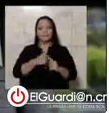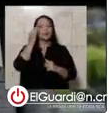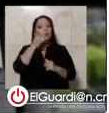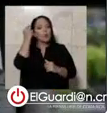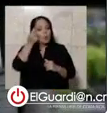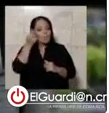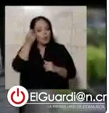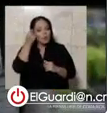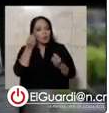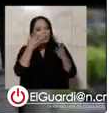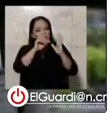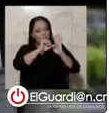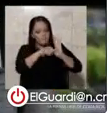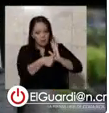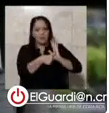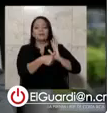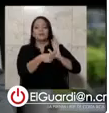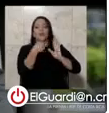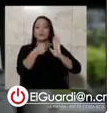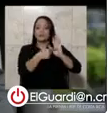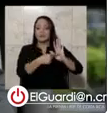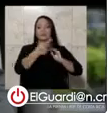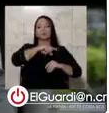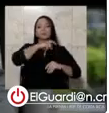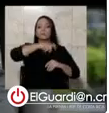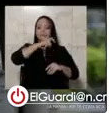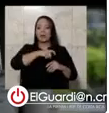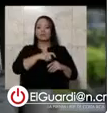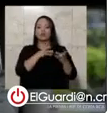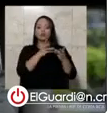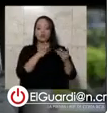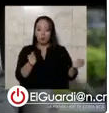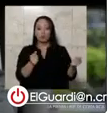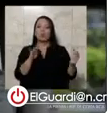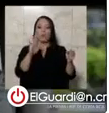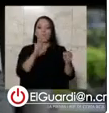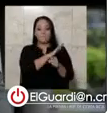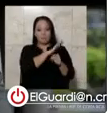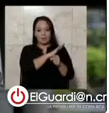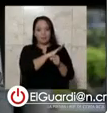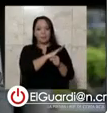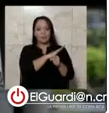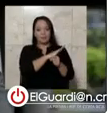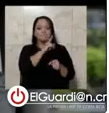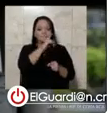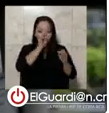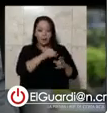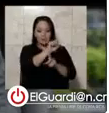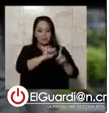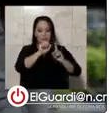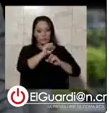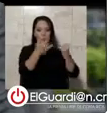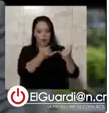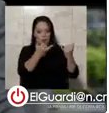fue muy enfático en señalar que necesitábamos una solución completa, integral a la situación que se